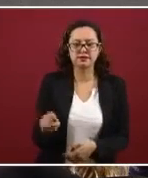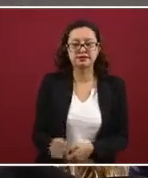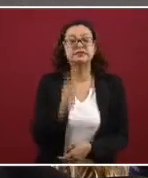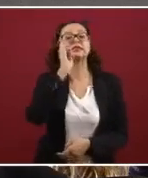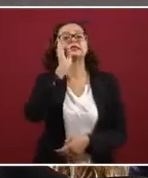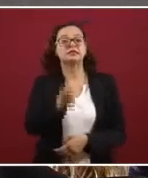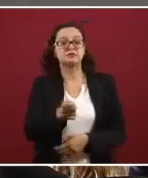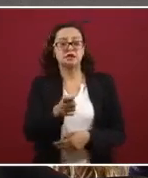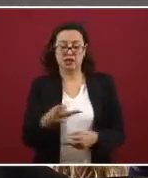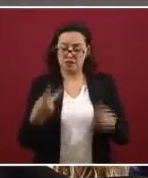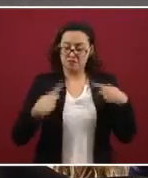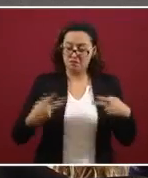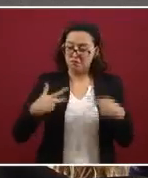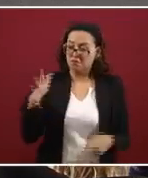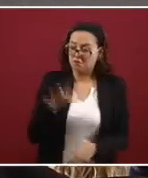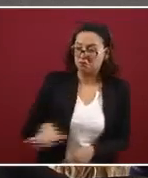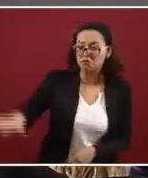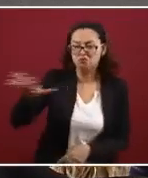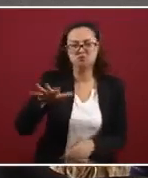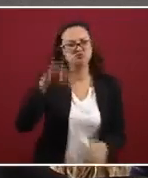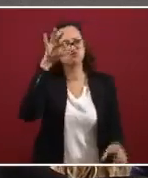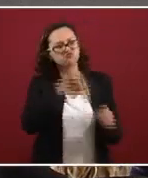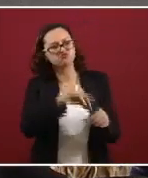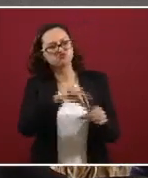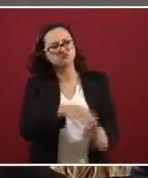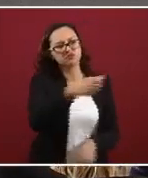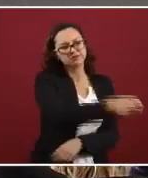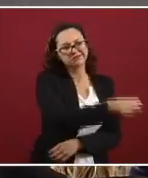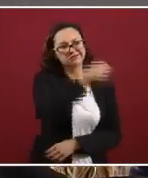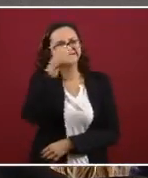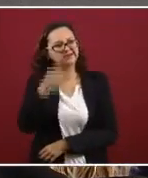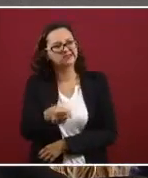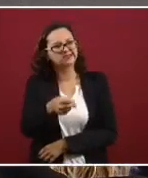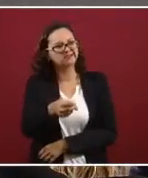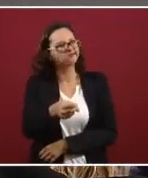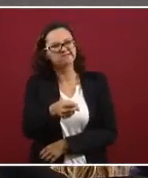pone y el pueblo quita.